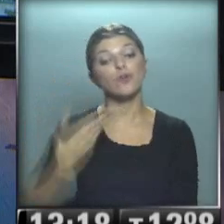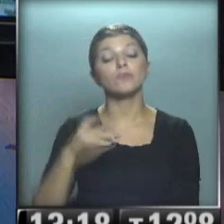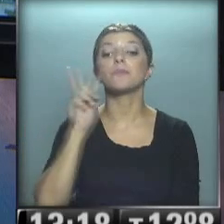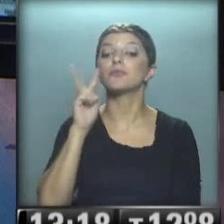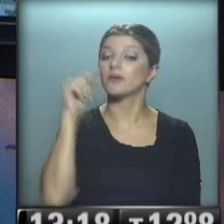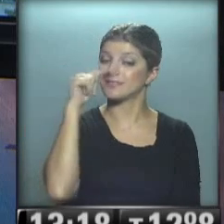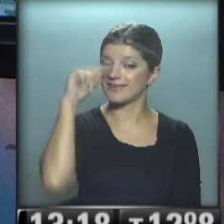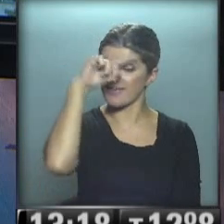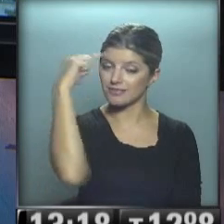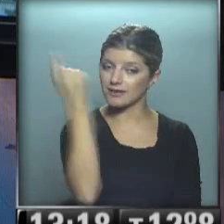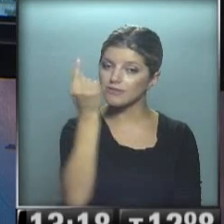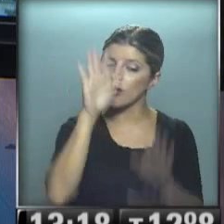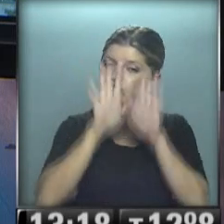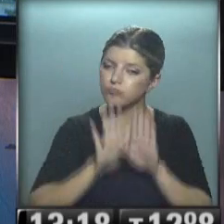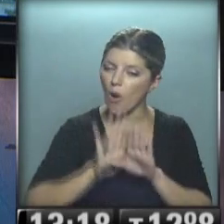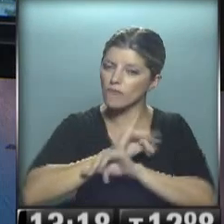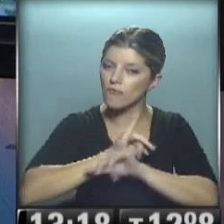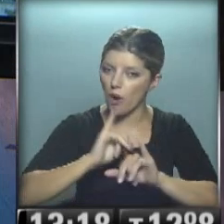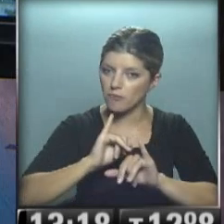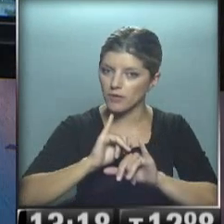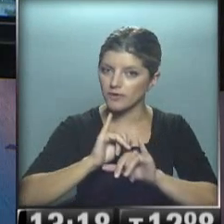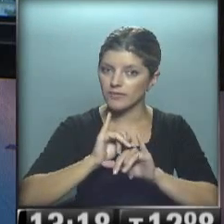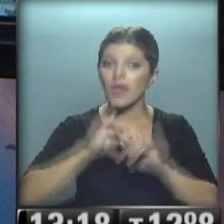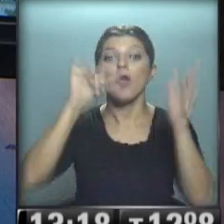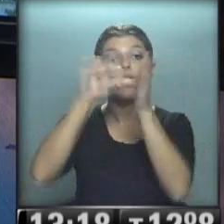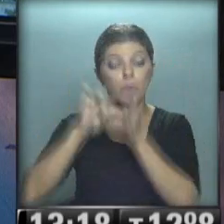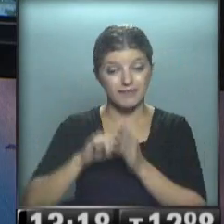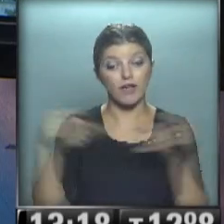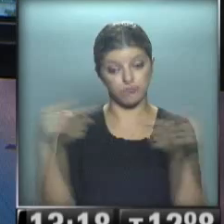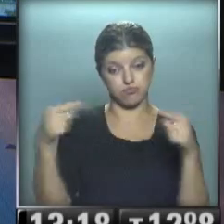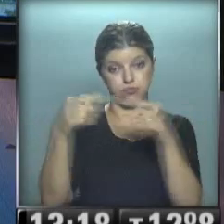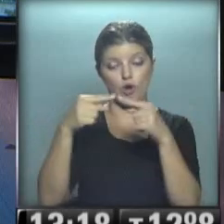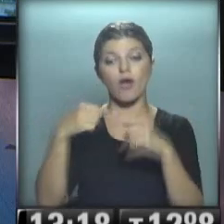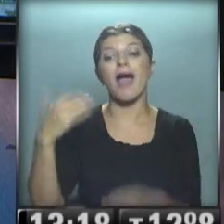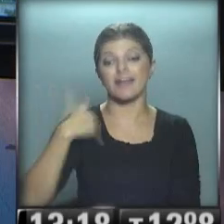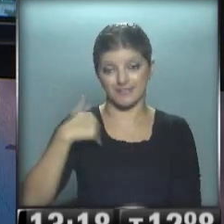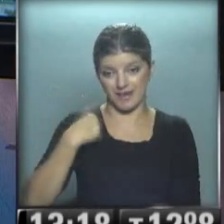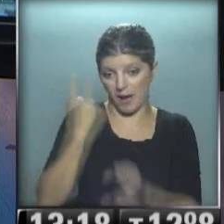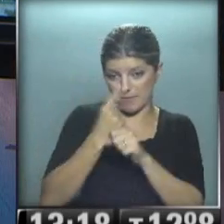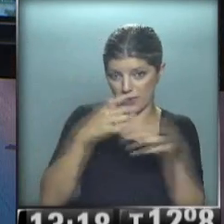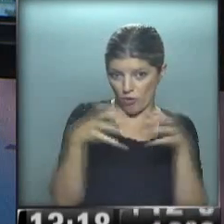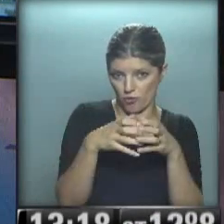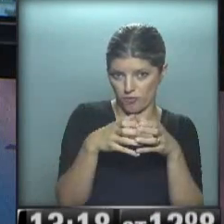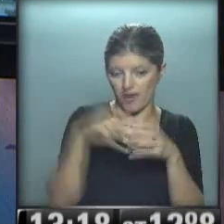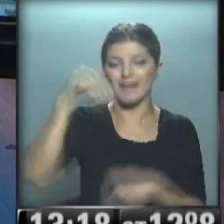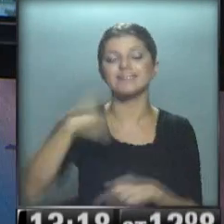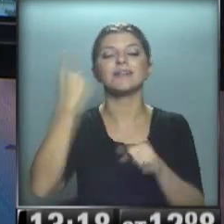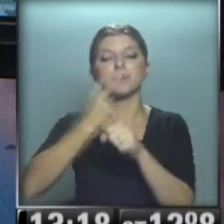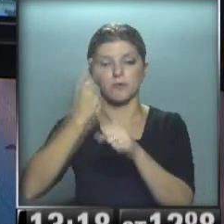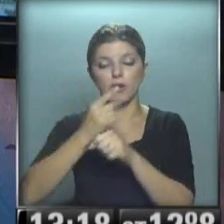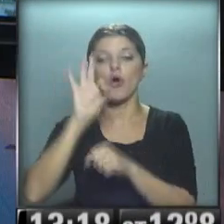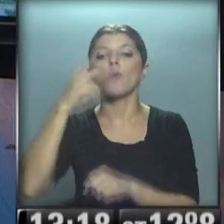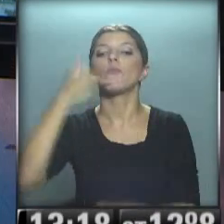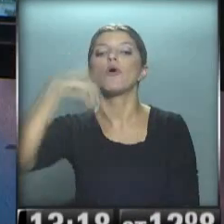Internacional preparó una serie de informes de países rivales de la Argentina de la primera rueda. Este es el primero,